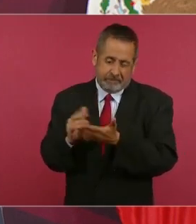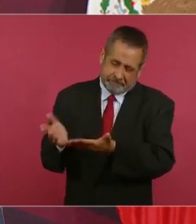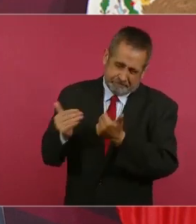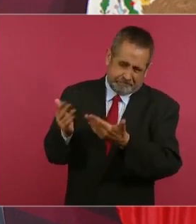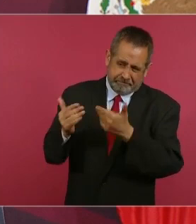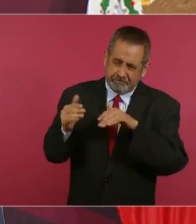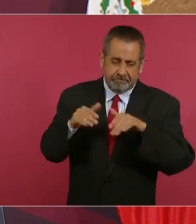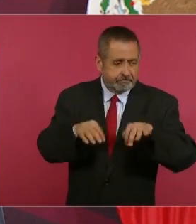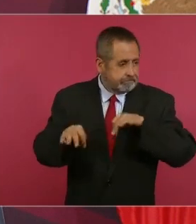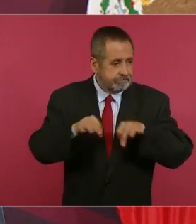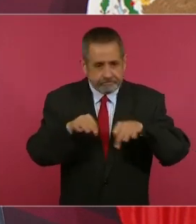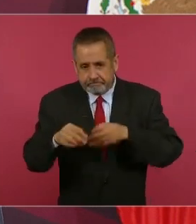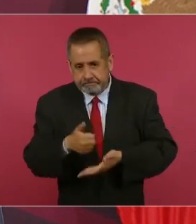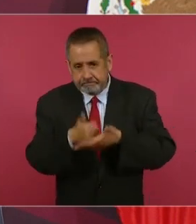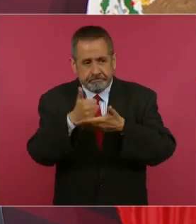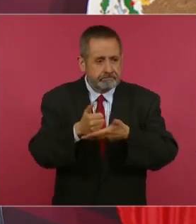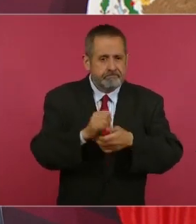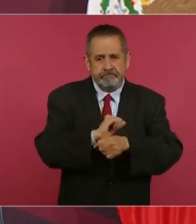para poder enfrentar